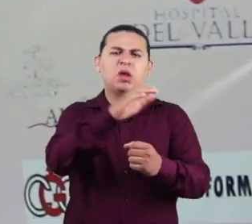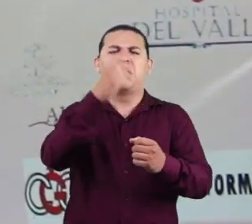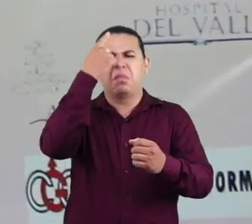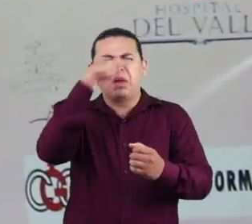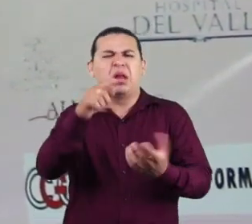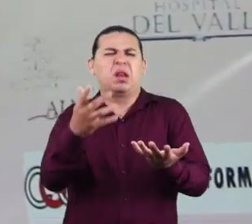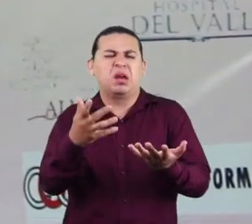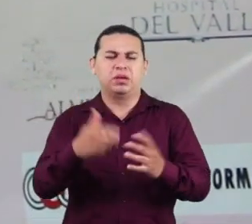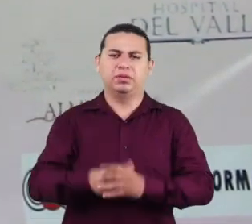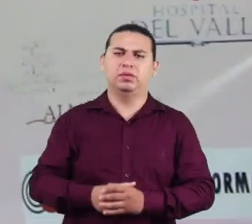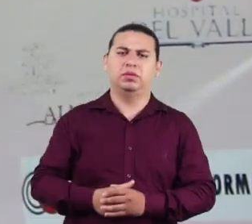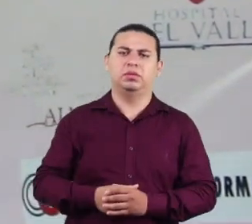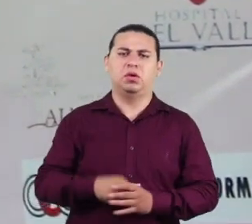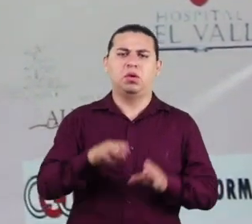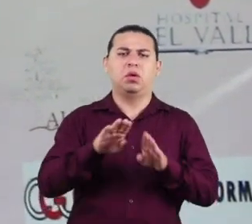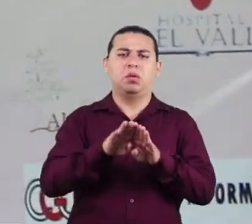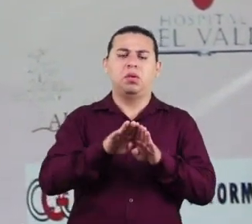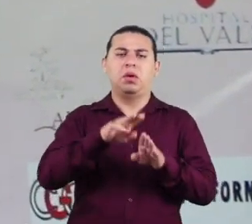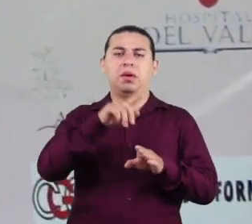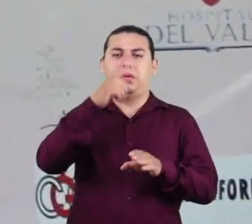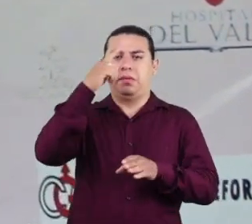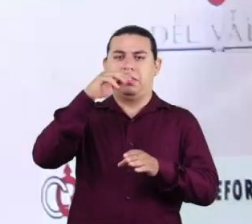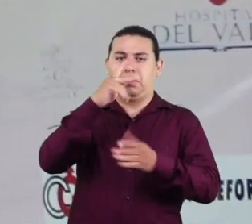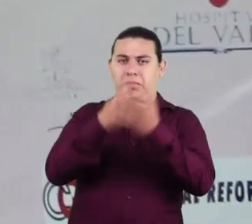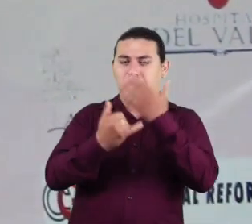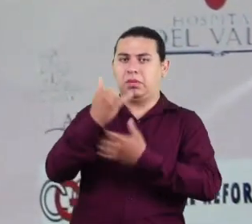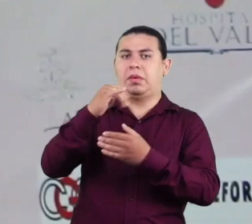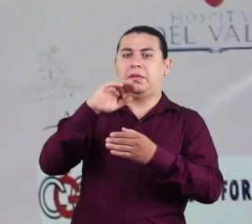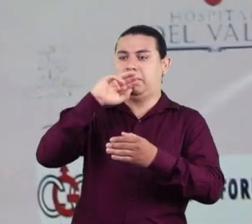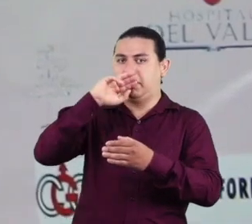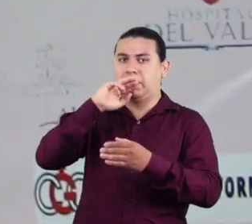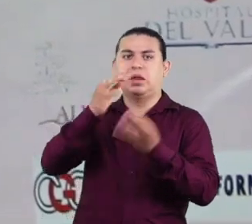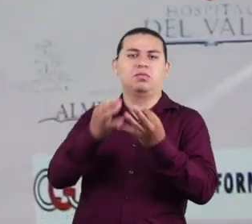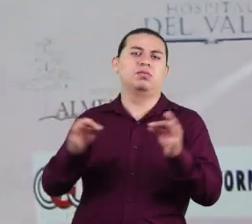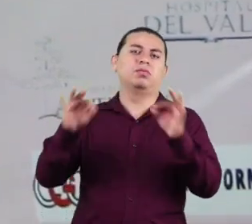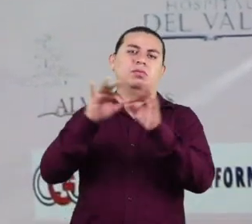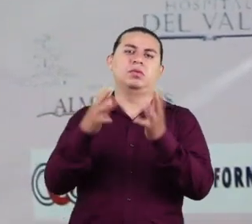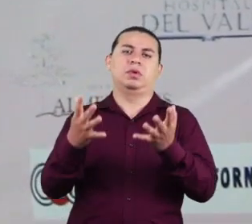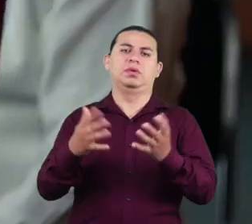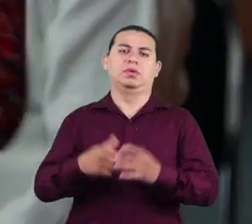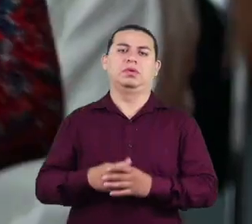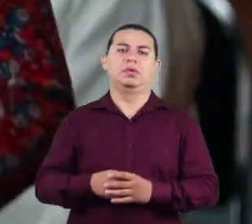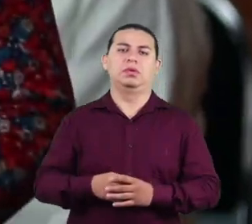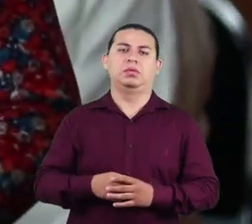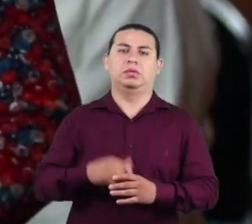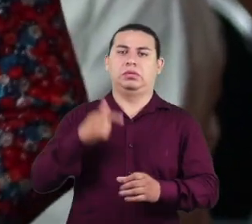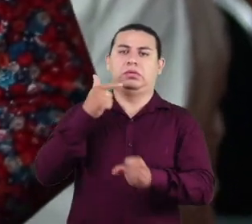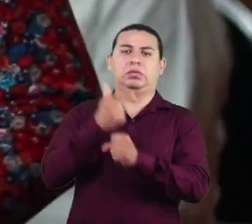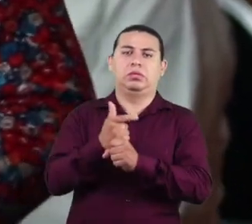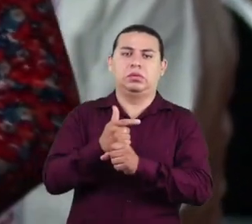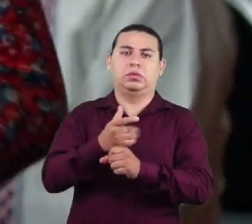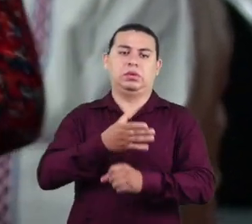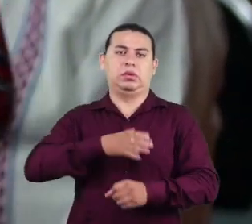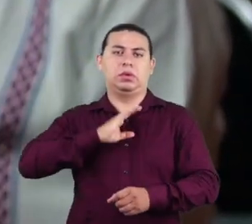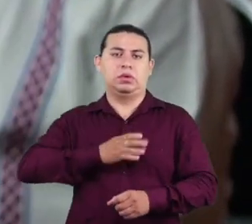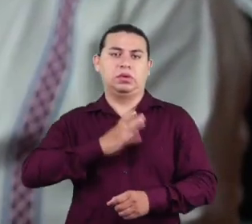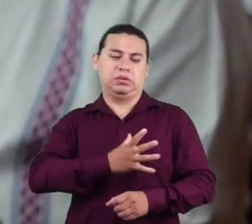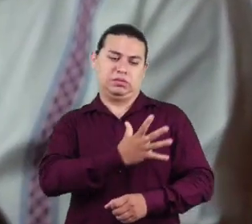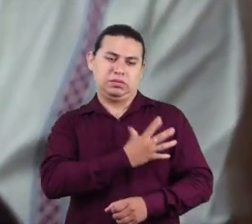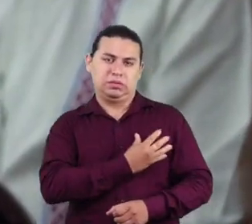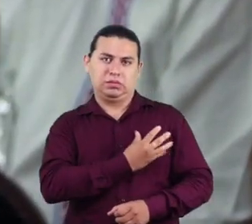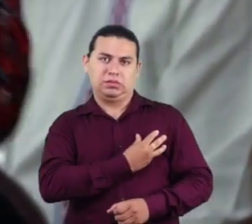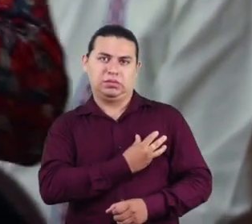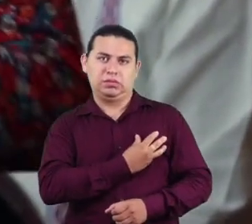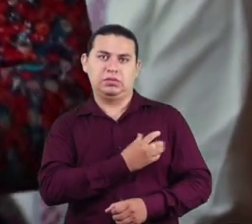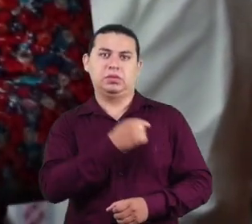y que sufrieron cáncer de mama? Pues mira, este proyecto es muy importante porque nosotros, si detectamos a tiempo el